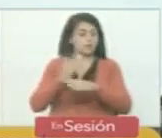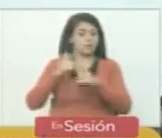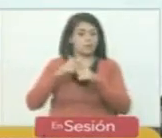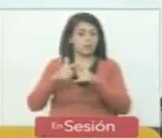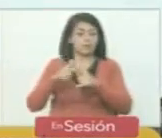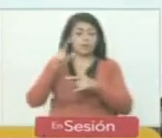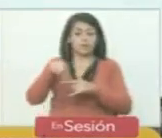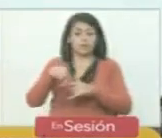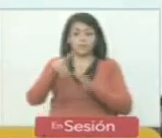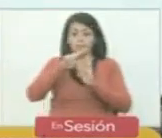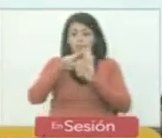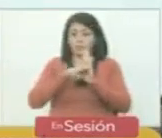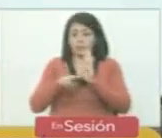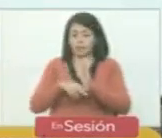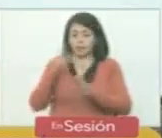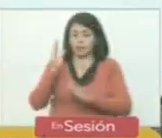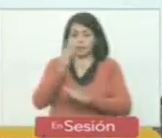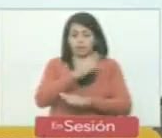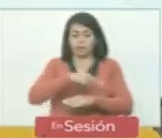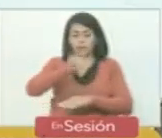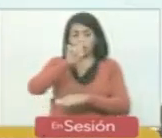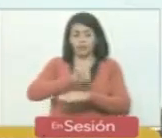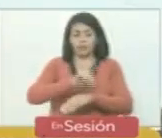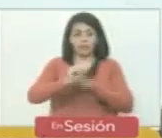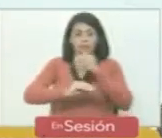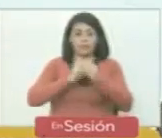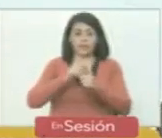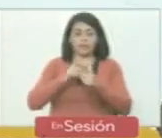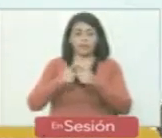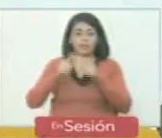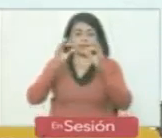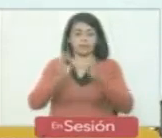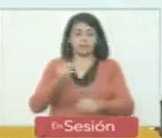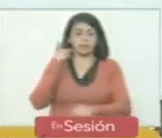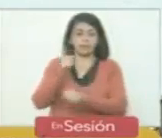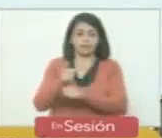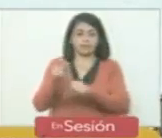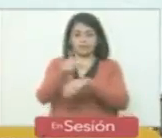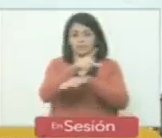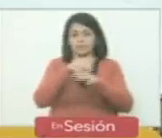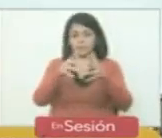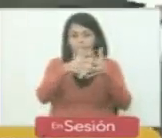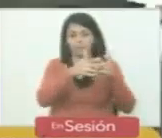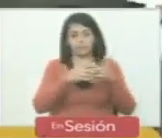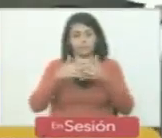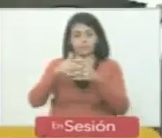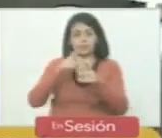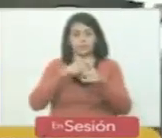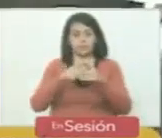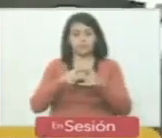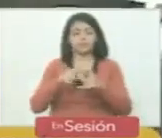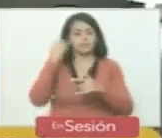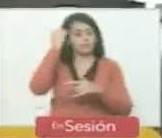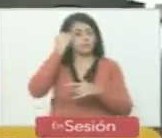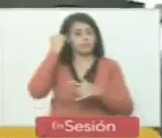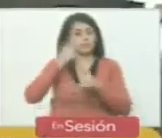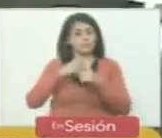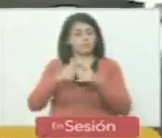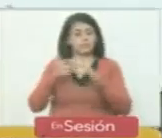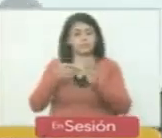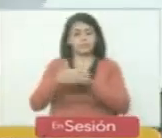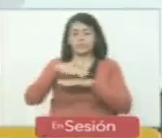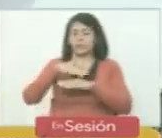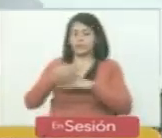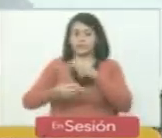impacto de las medidas coercitivas unilaterales impuestas por el gobierno norteamericano. Considerando que